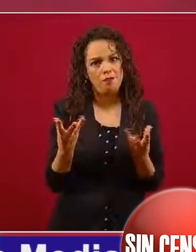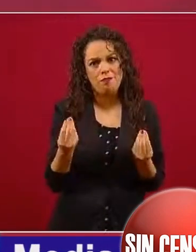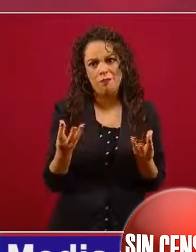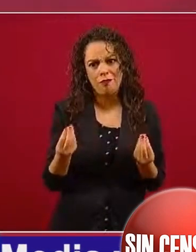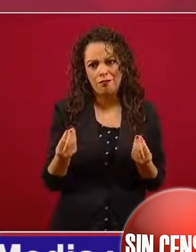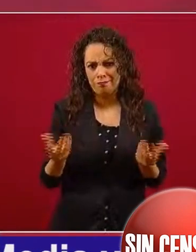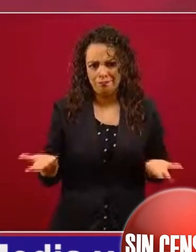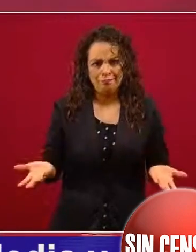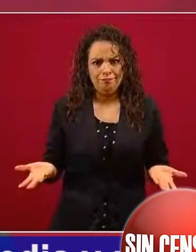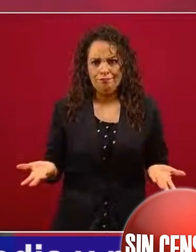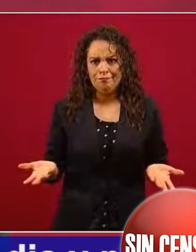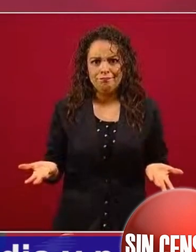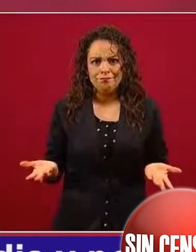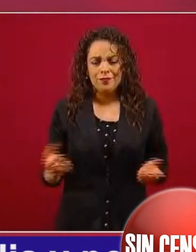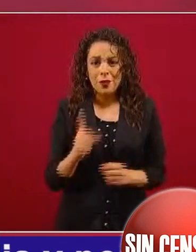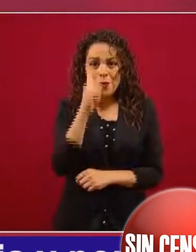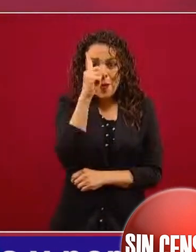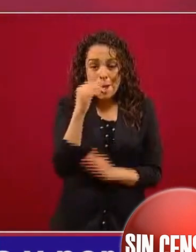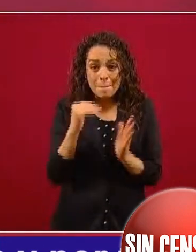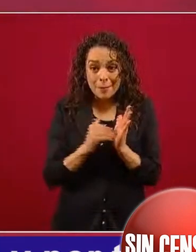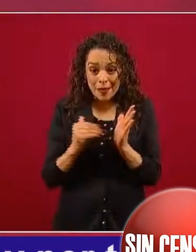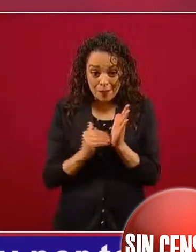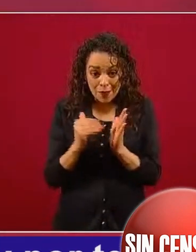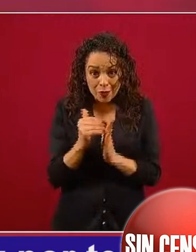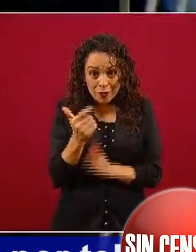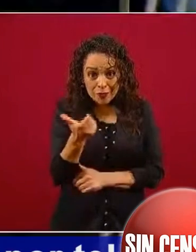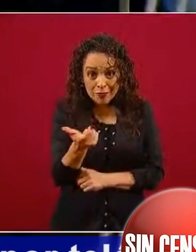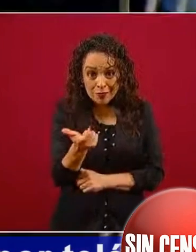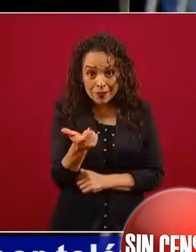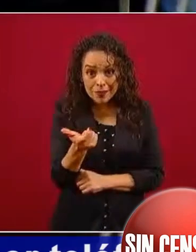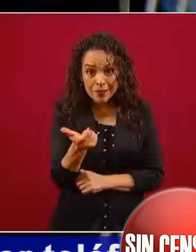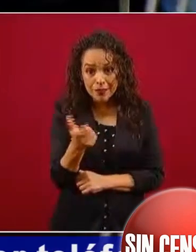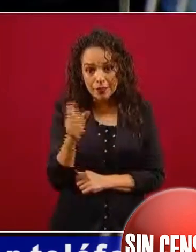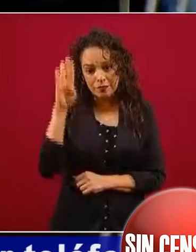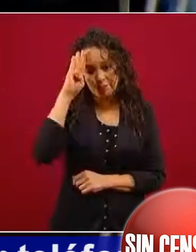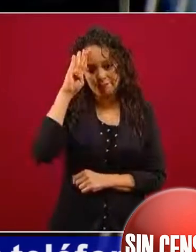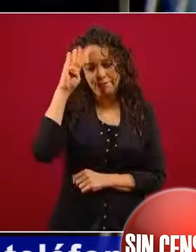¿Cómo? 1,000 millones de pesos